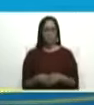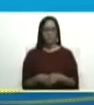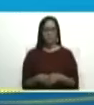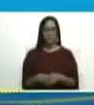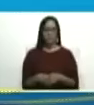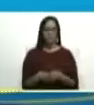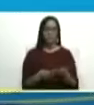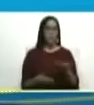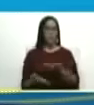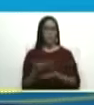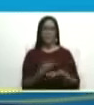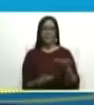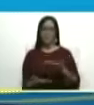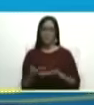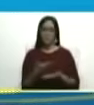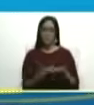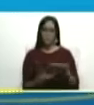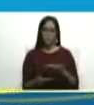compartirlo.